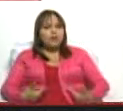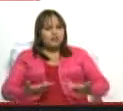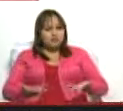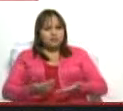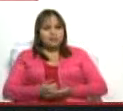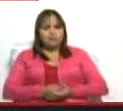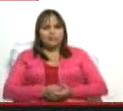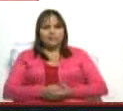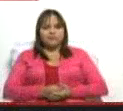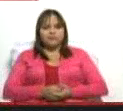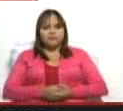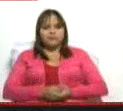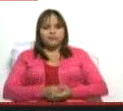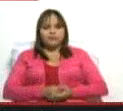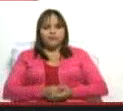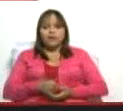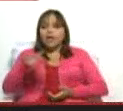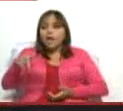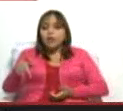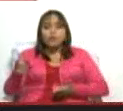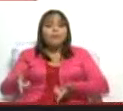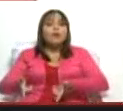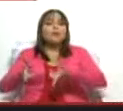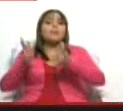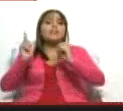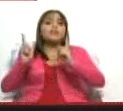Una cortesía del gobierno de Venezuela.